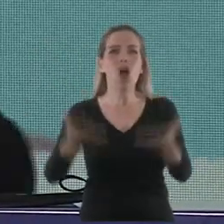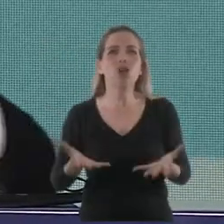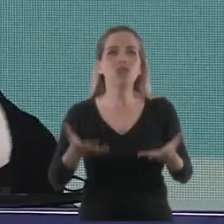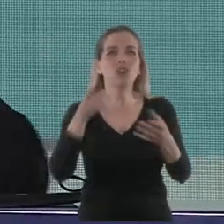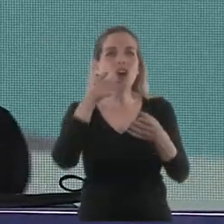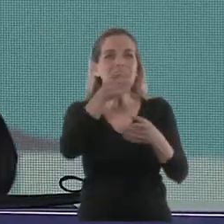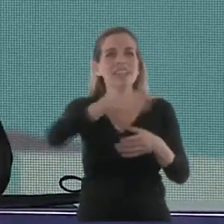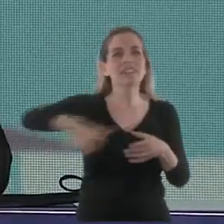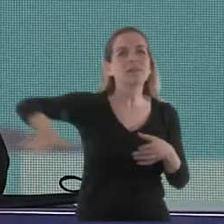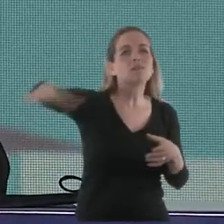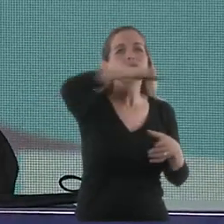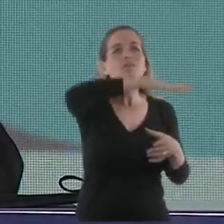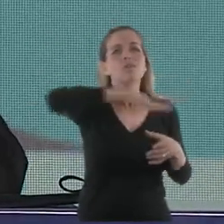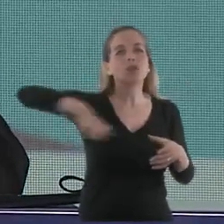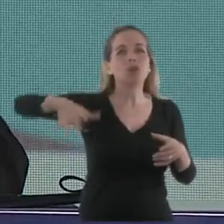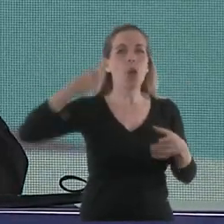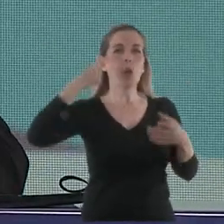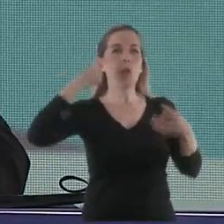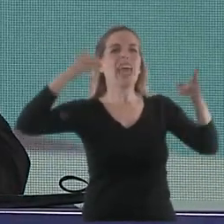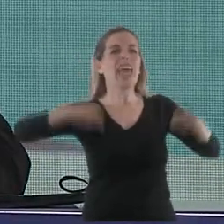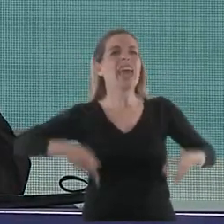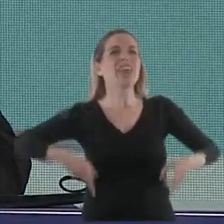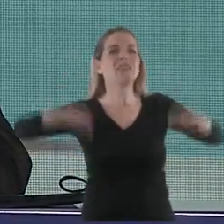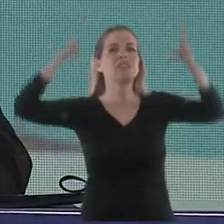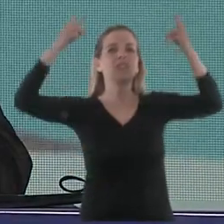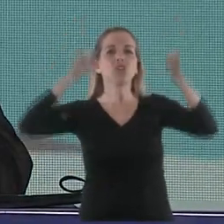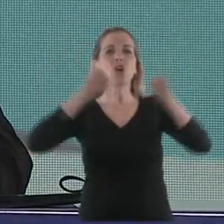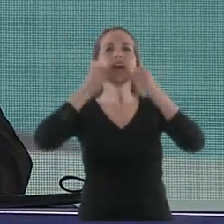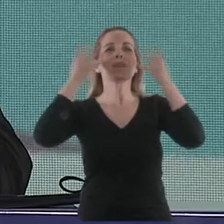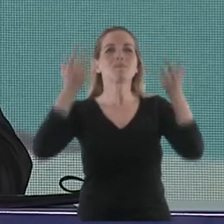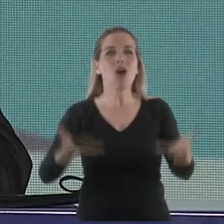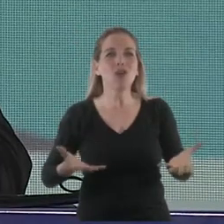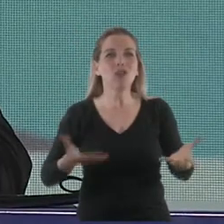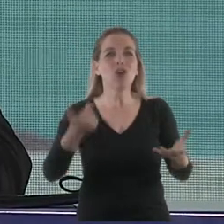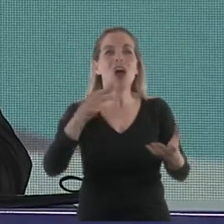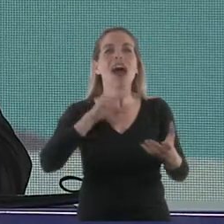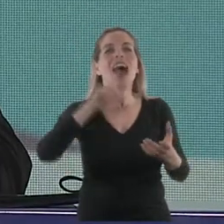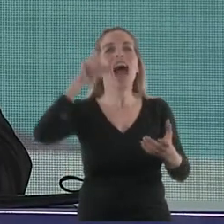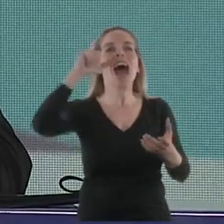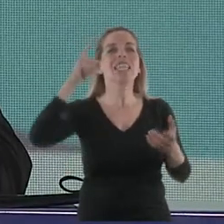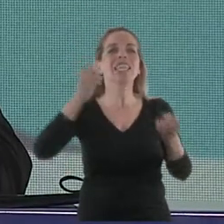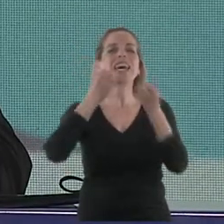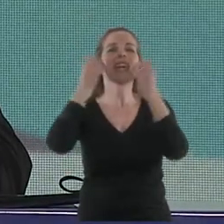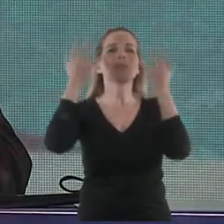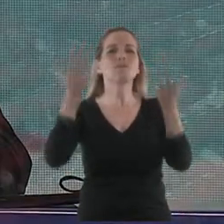todo lo monumental de la arquitectura se llenó de arte.